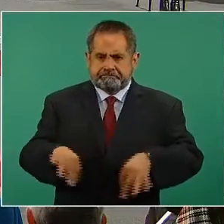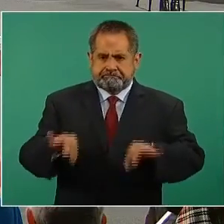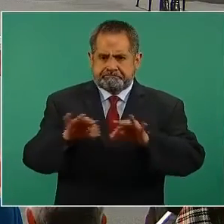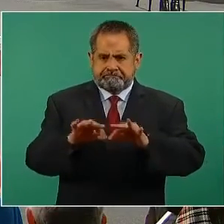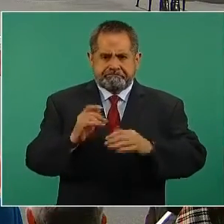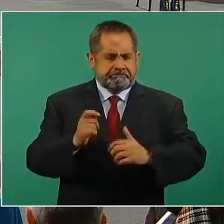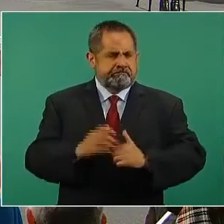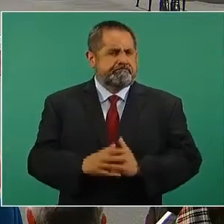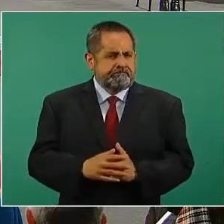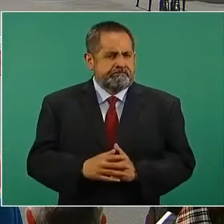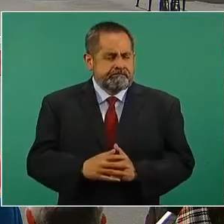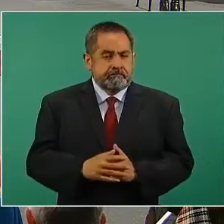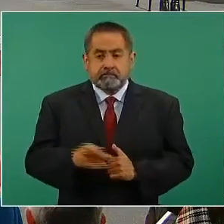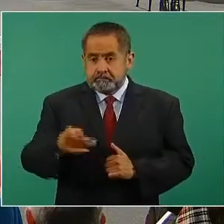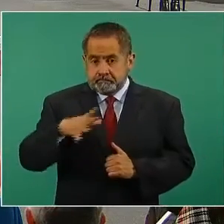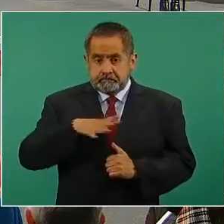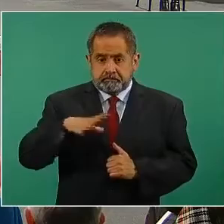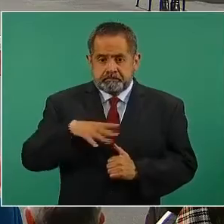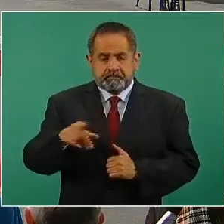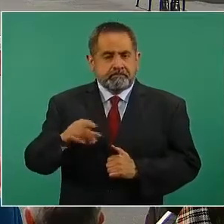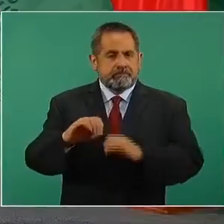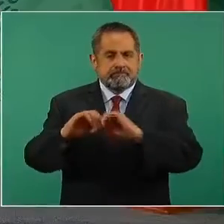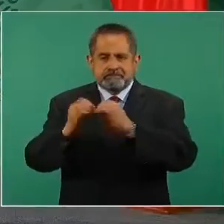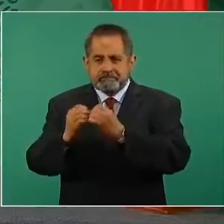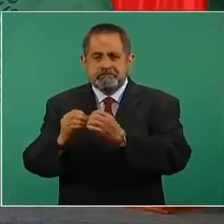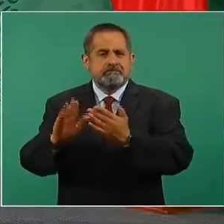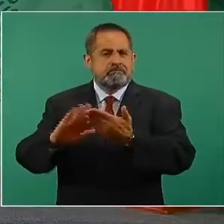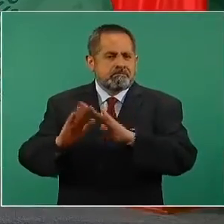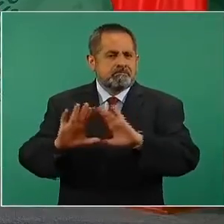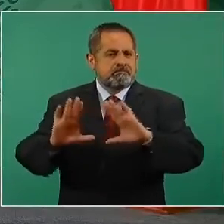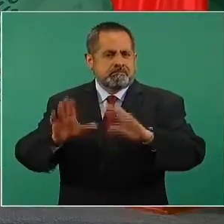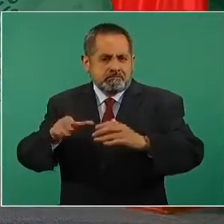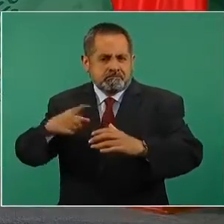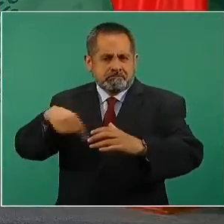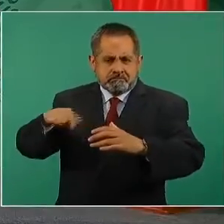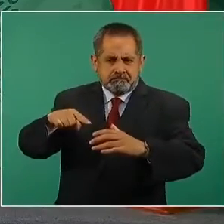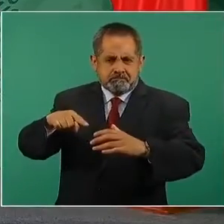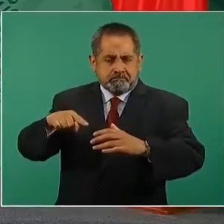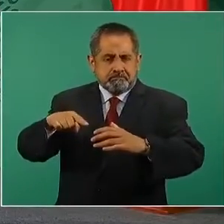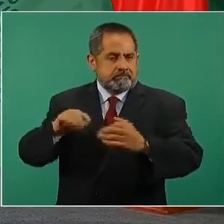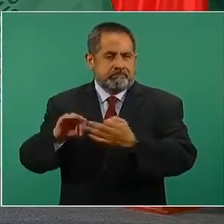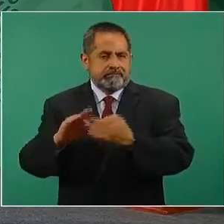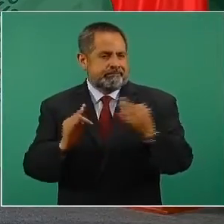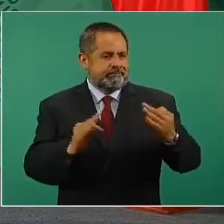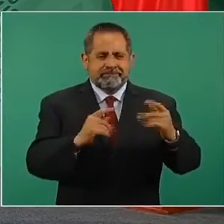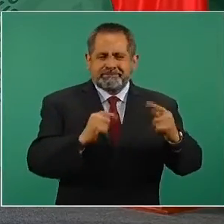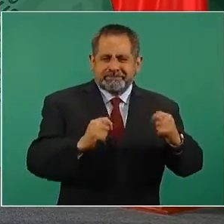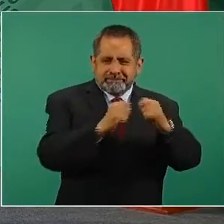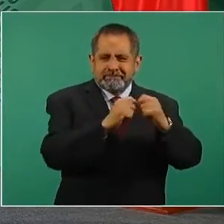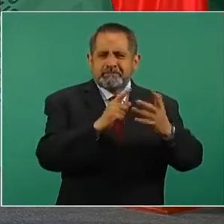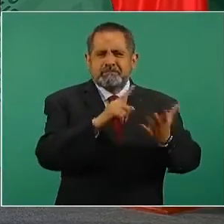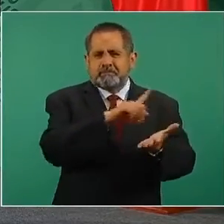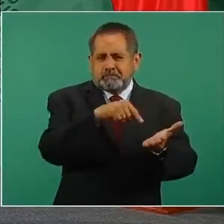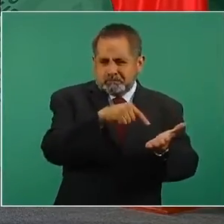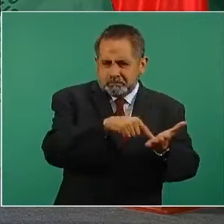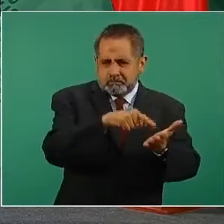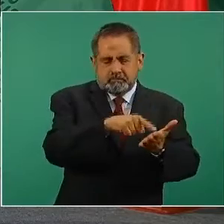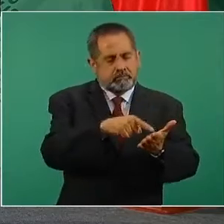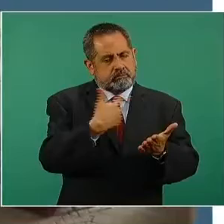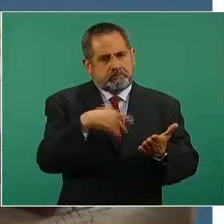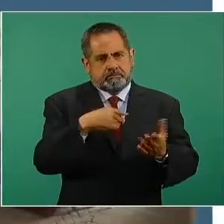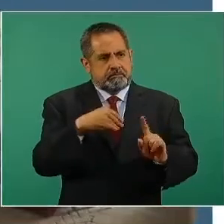se encuentran organizaciones comunitarias alrededor de estos templos o de estos centros que tienen un